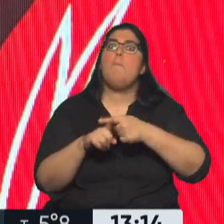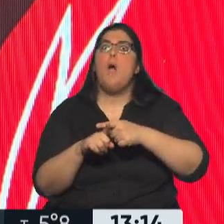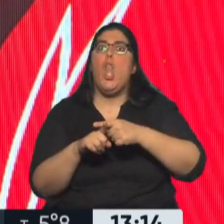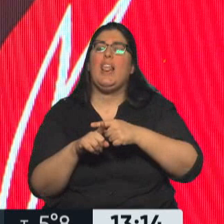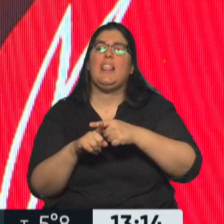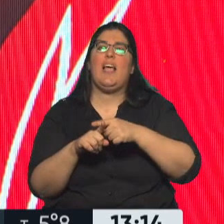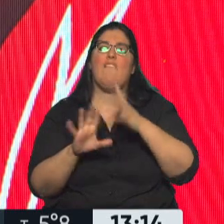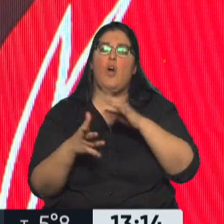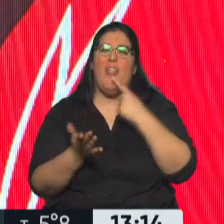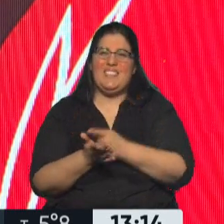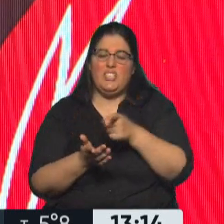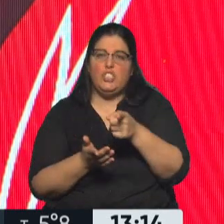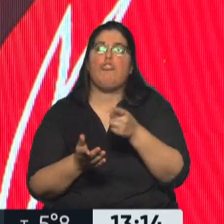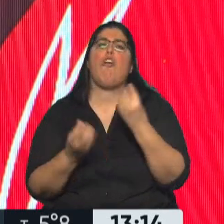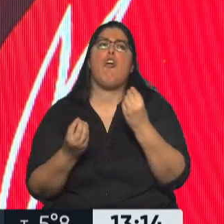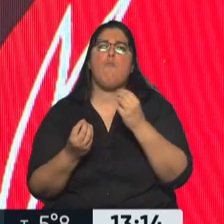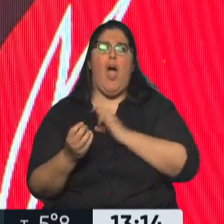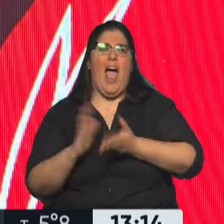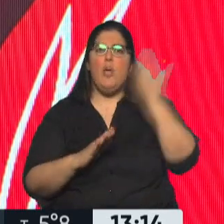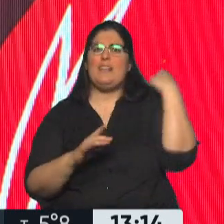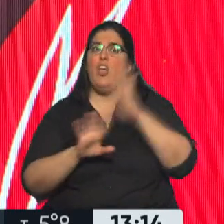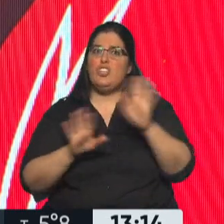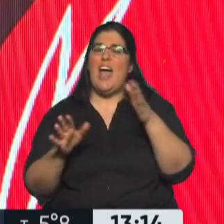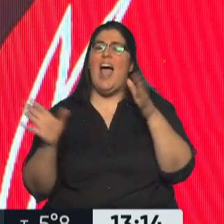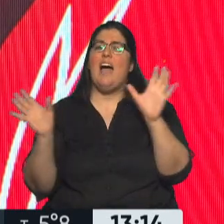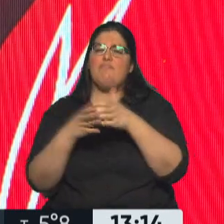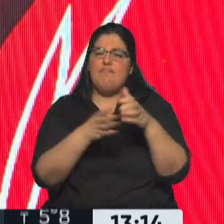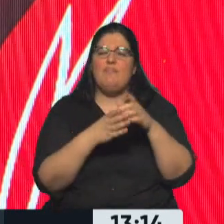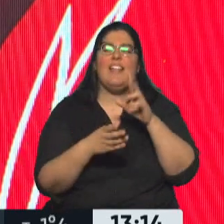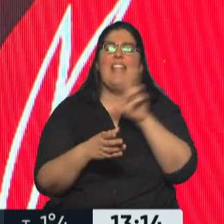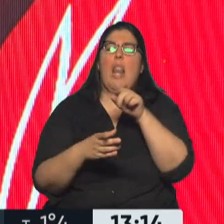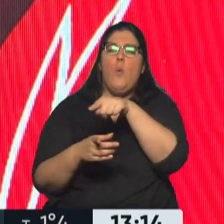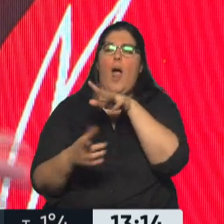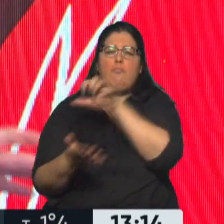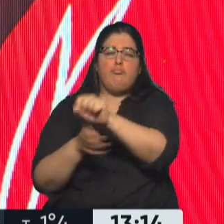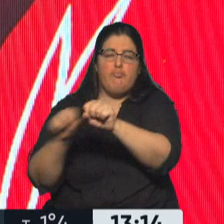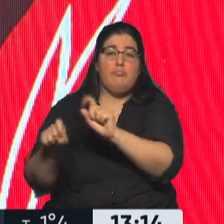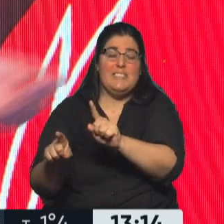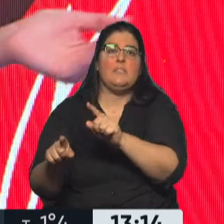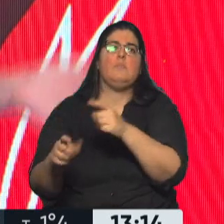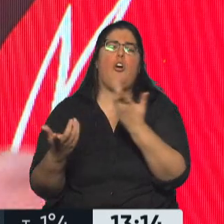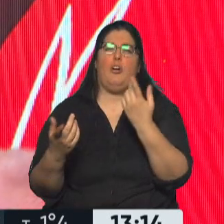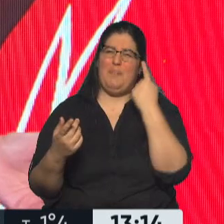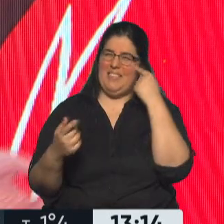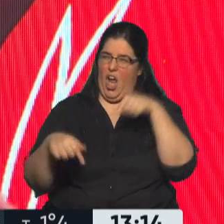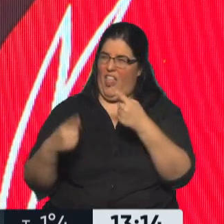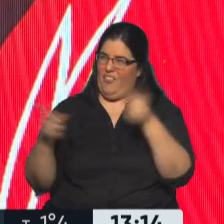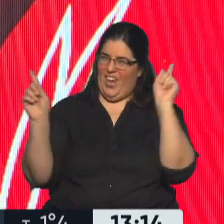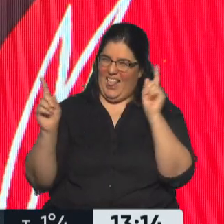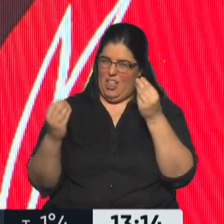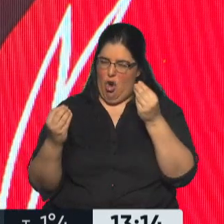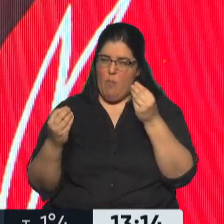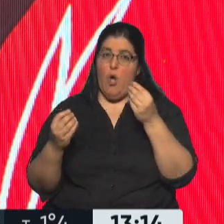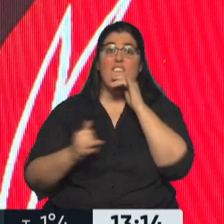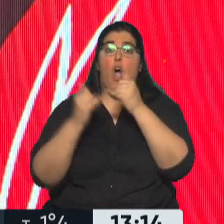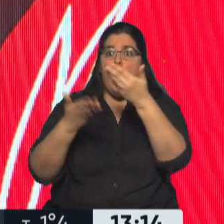ya estaban controlados el año pasado por los talibanes, porque en esta lógica de, bueno, volvieron distintos, ¿qué pasa? Bueno, si uno toma esos informes,